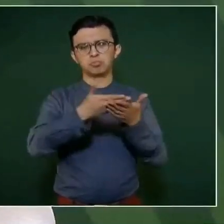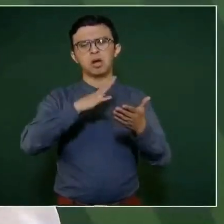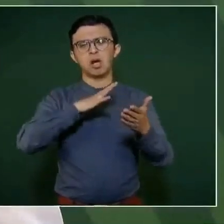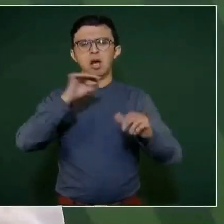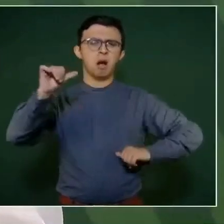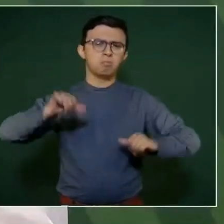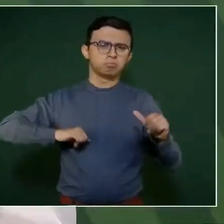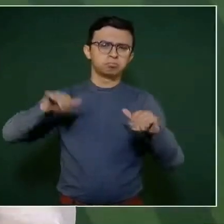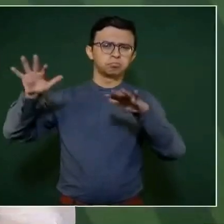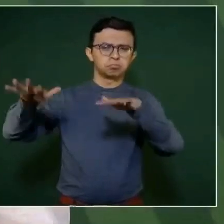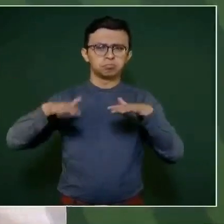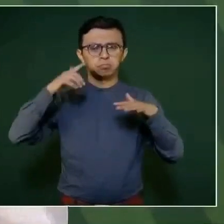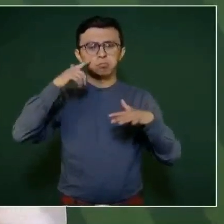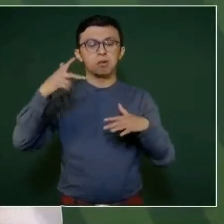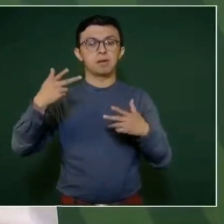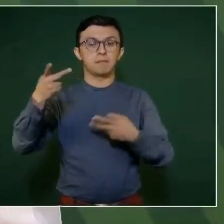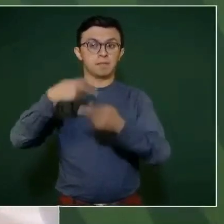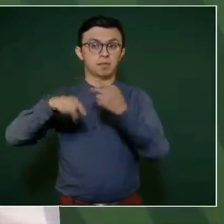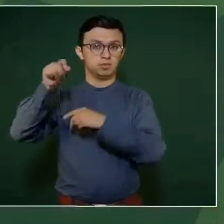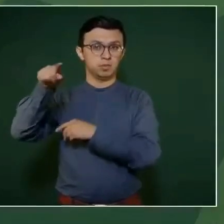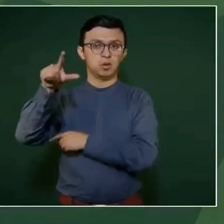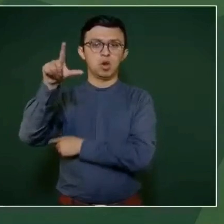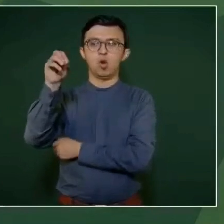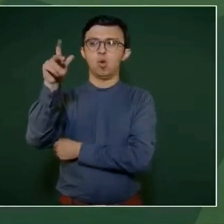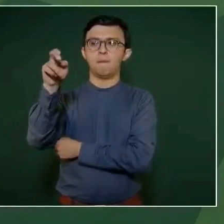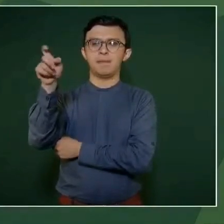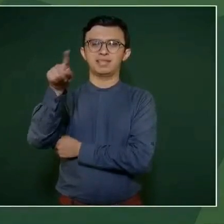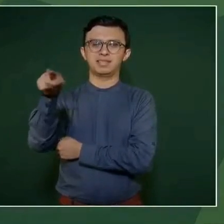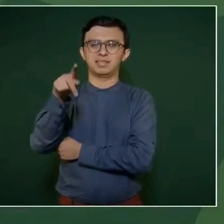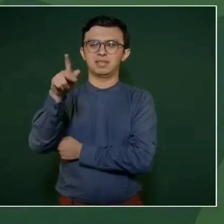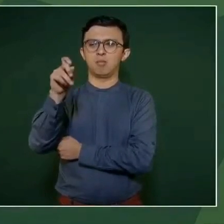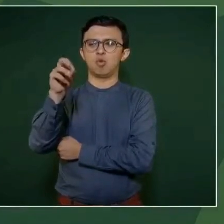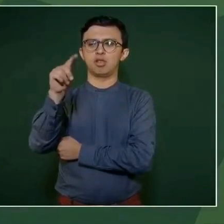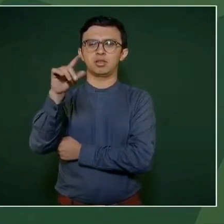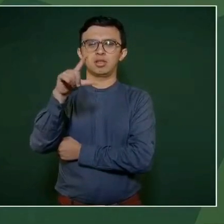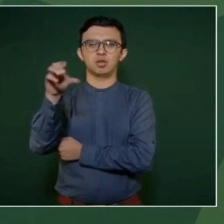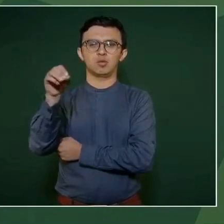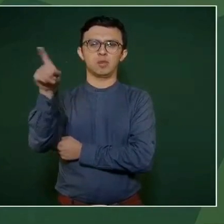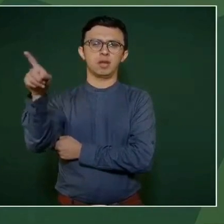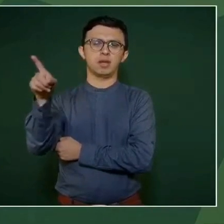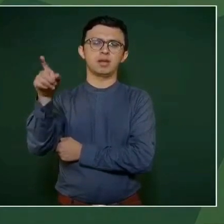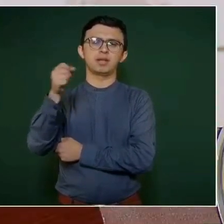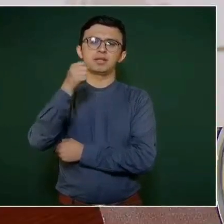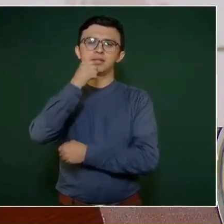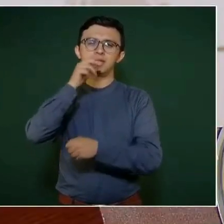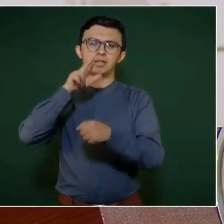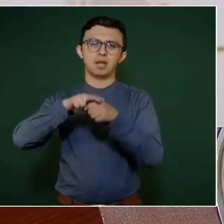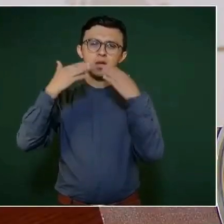y viene López Portillo, que era secretario de Hacienda, con él.